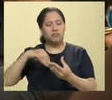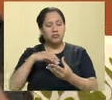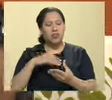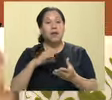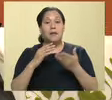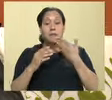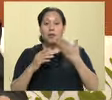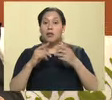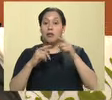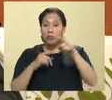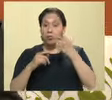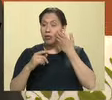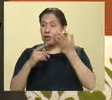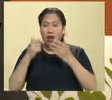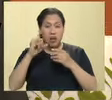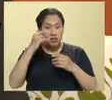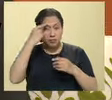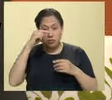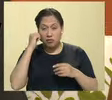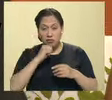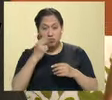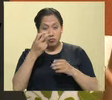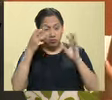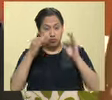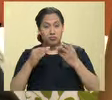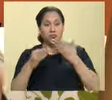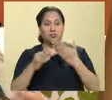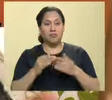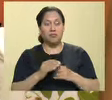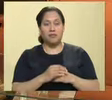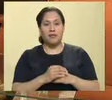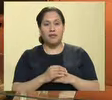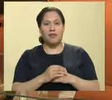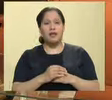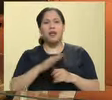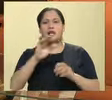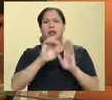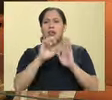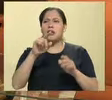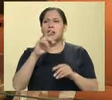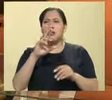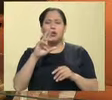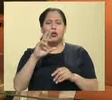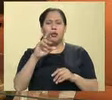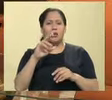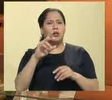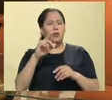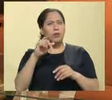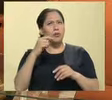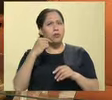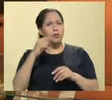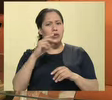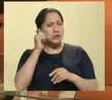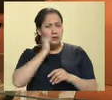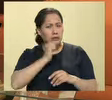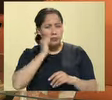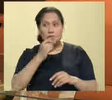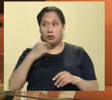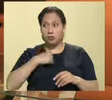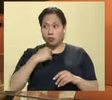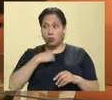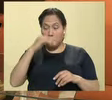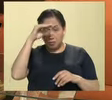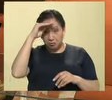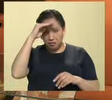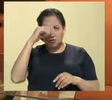entonces, si quieres estar así, ¿es lo correcto? Oye, no, entonces no siempre, como dicen por ahí, al tú lograr lo que piensas, pues